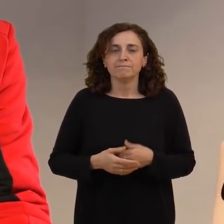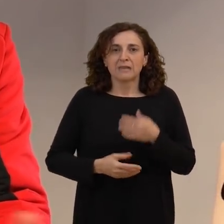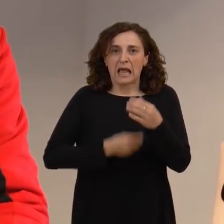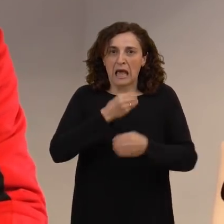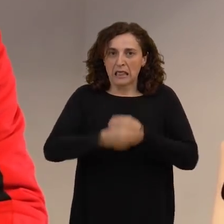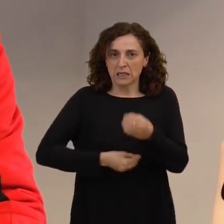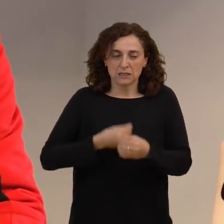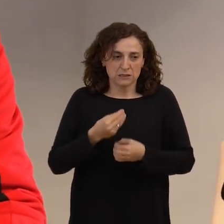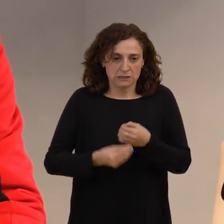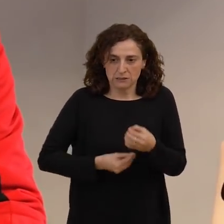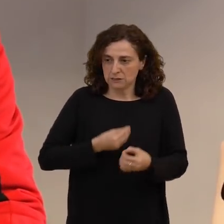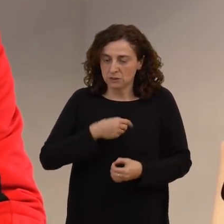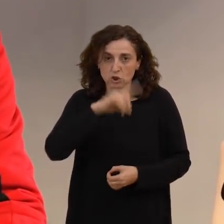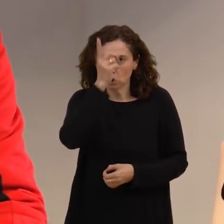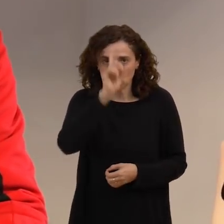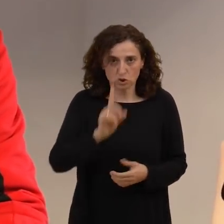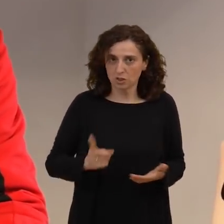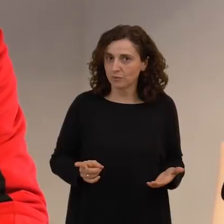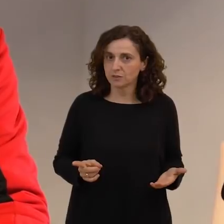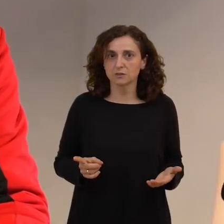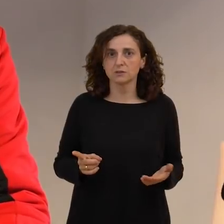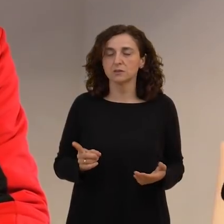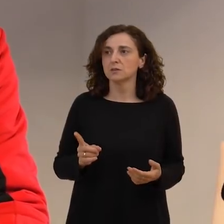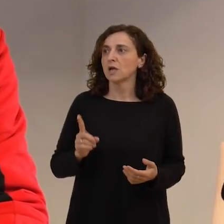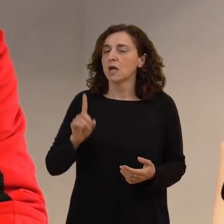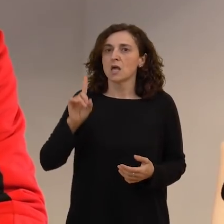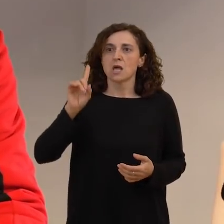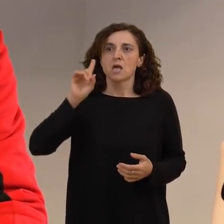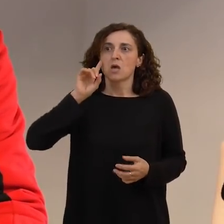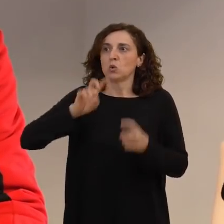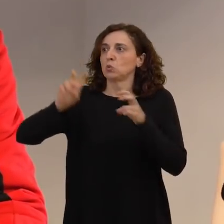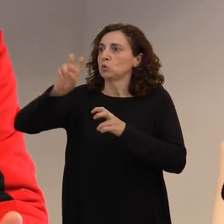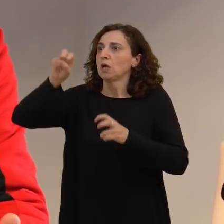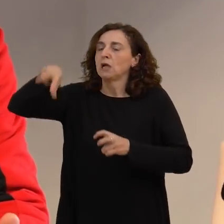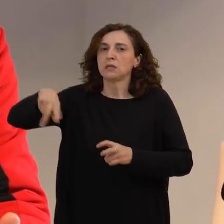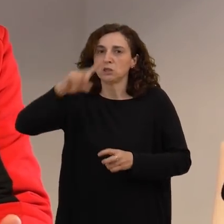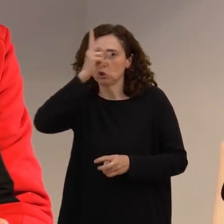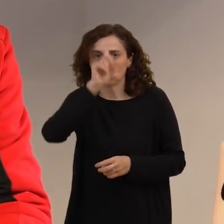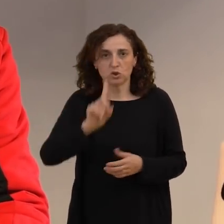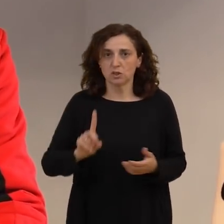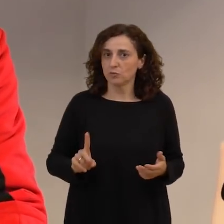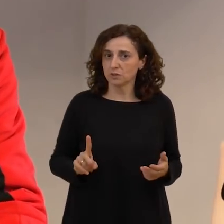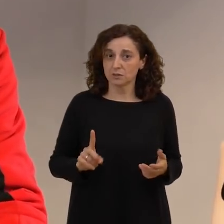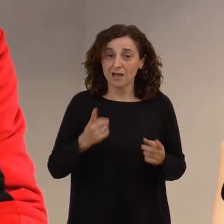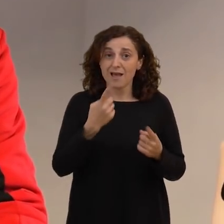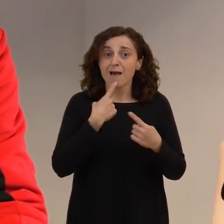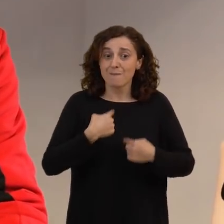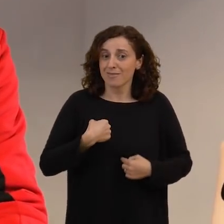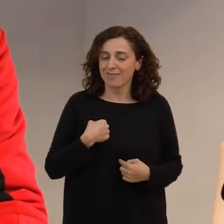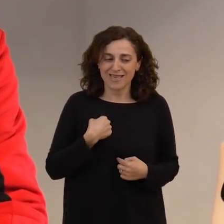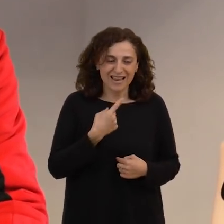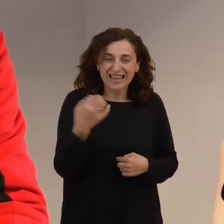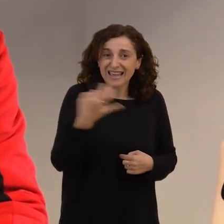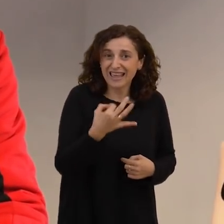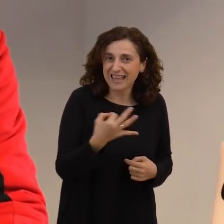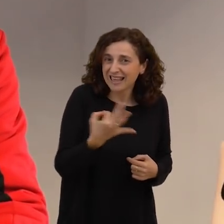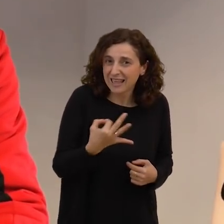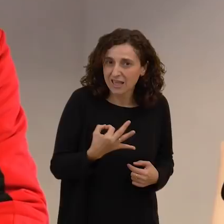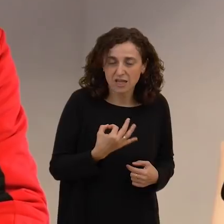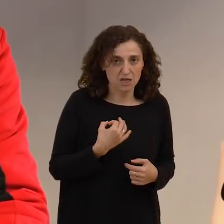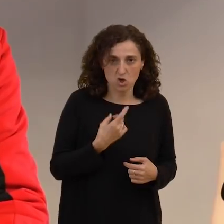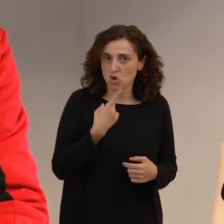No sabes qué hacer, no sabes a quién recurrir, no sabes... Ellos, en mi caso, no me decían lo que tenía,